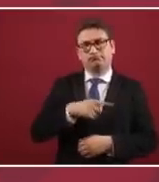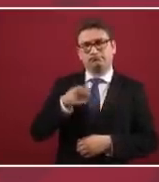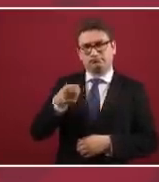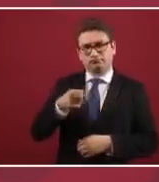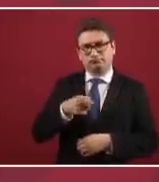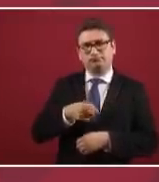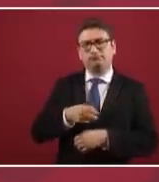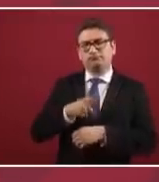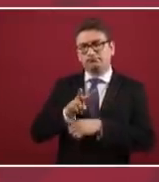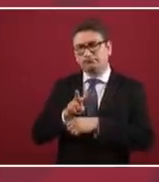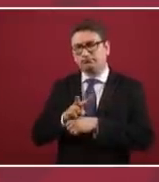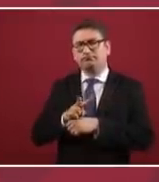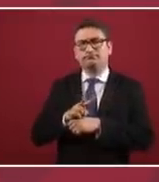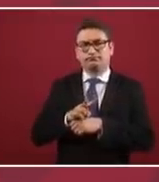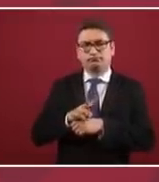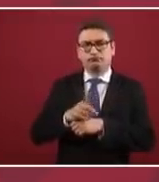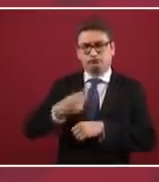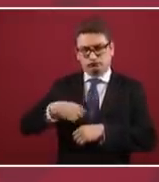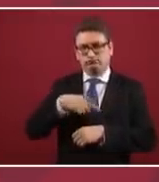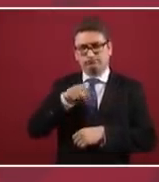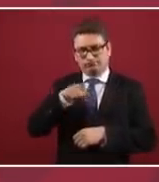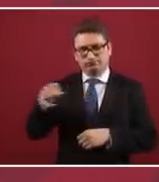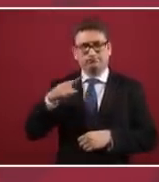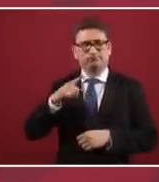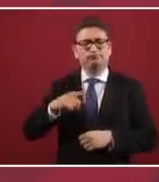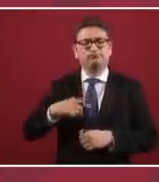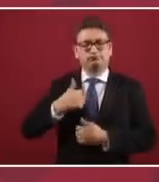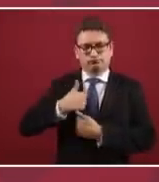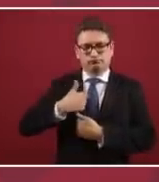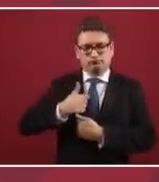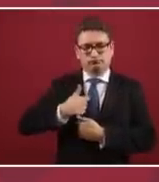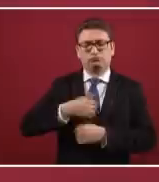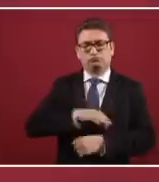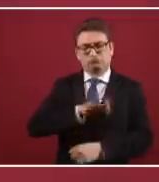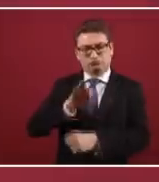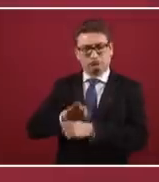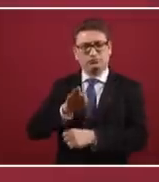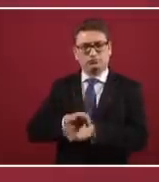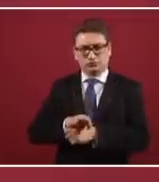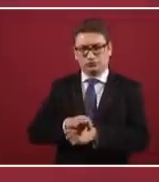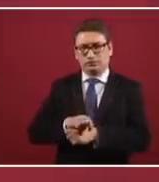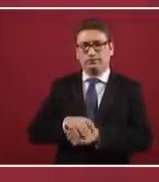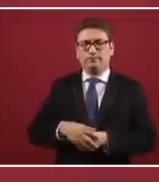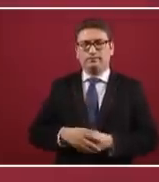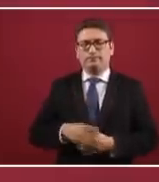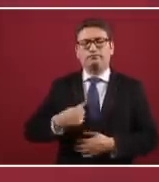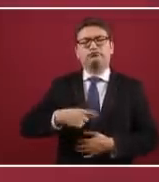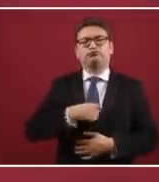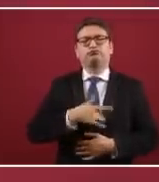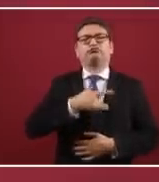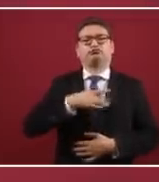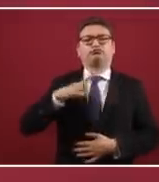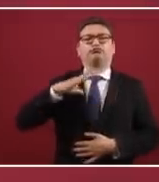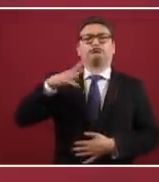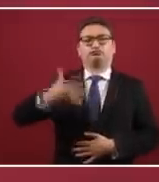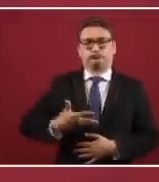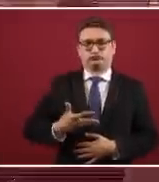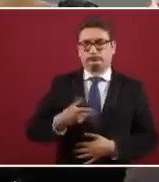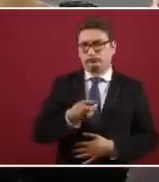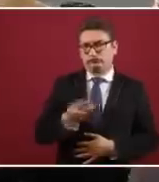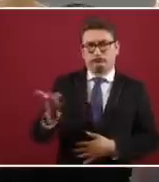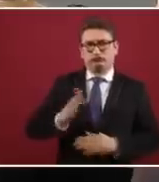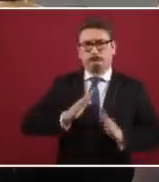arriesgarlos, que los cuidamos y que nos sentimos muy orgullosos de lo que